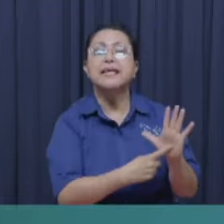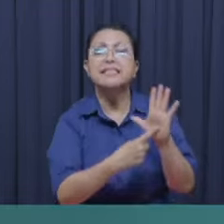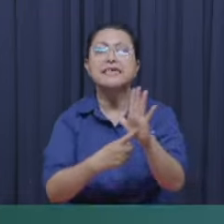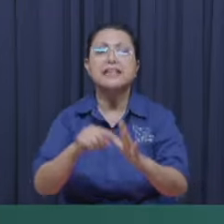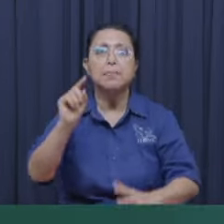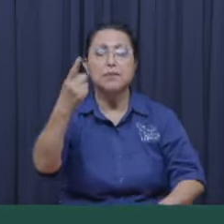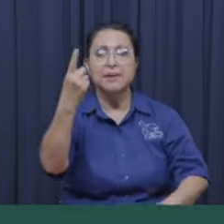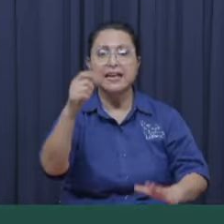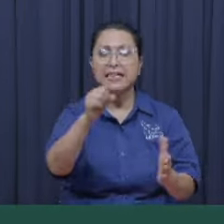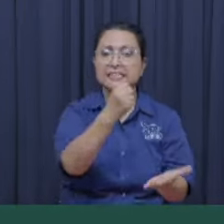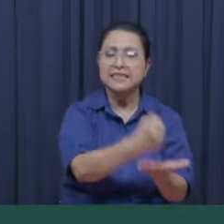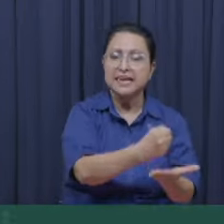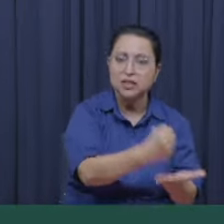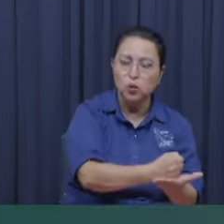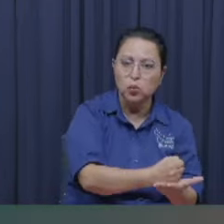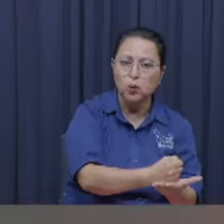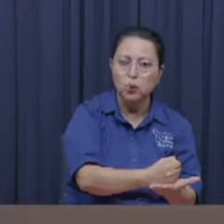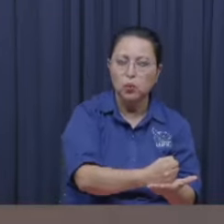sello?